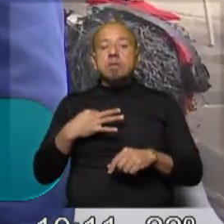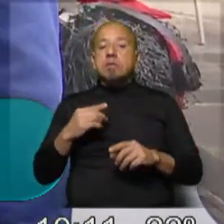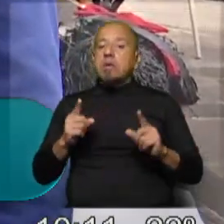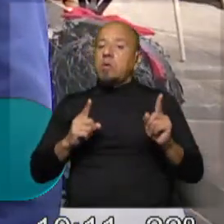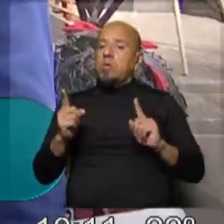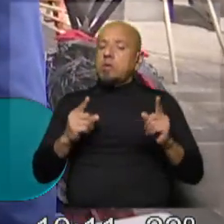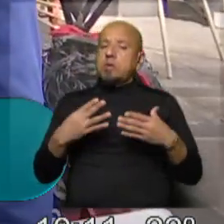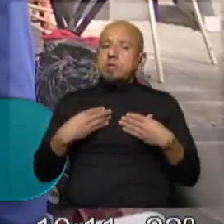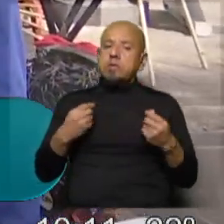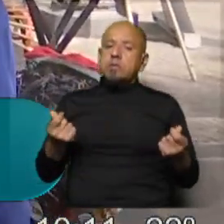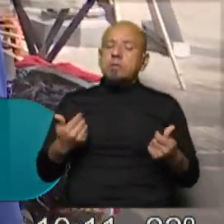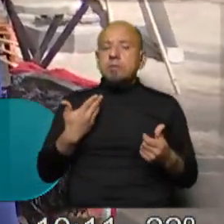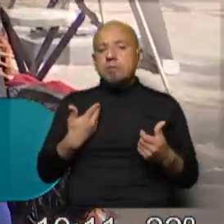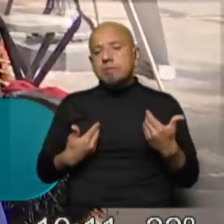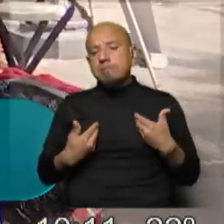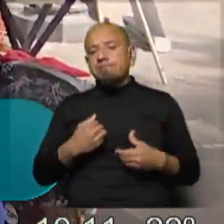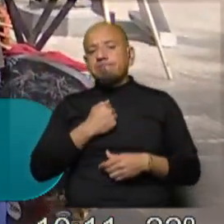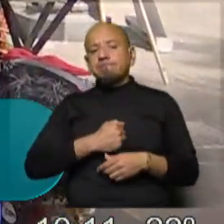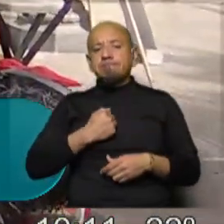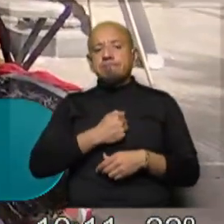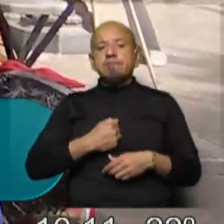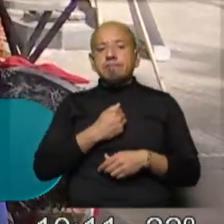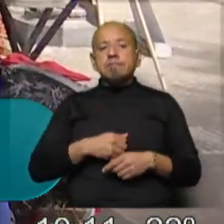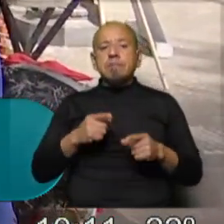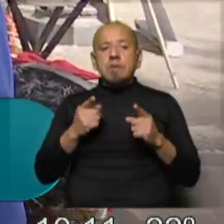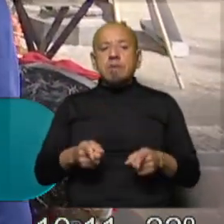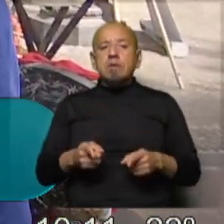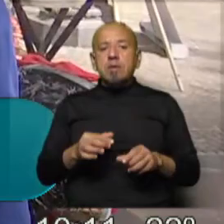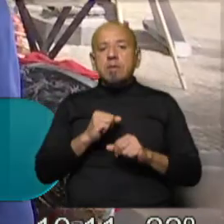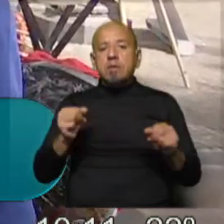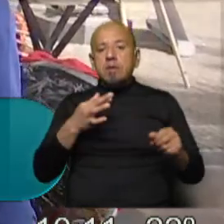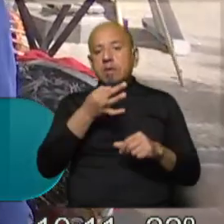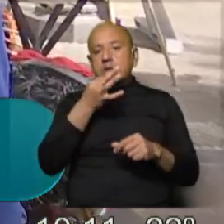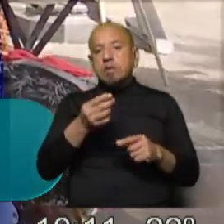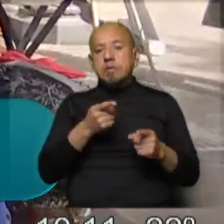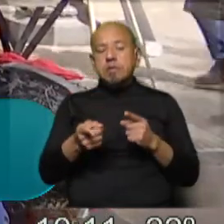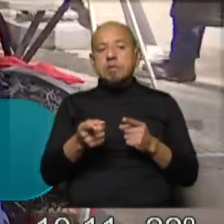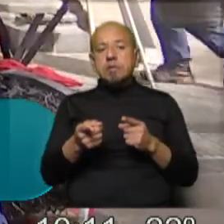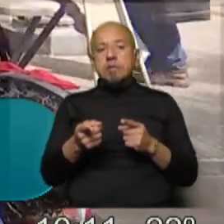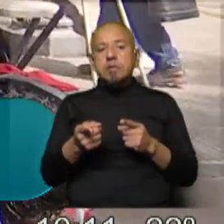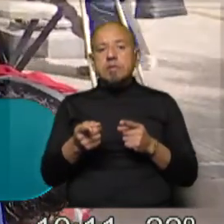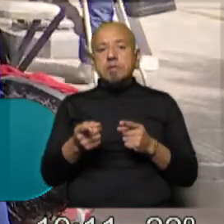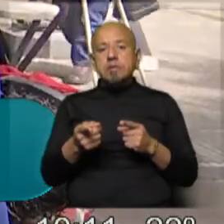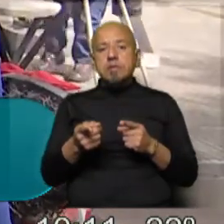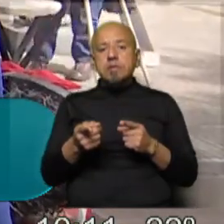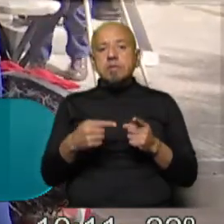alguna situación de padecimiento, de sufrimiento. Y bueno, y eso está bueno poder expresarlo y poder justamente,